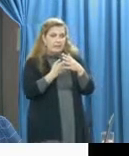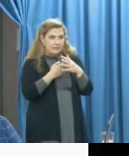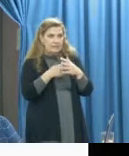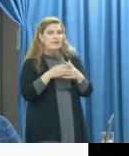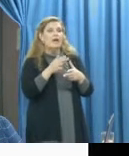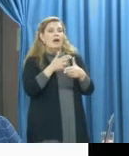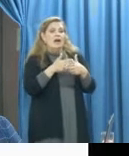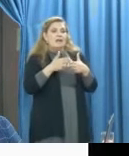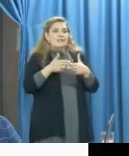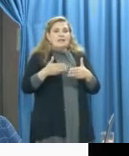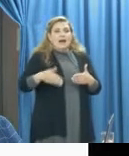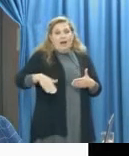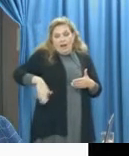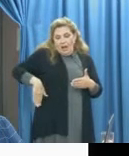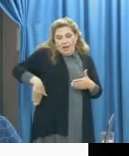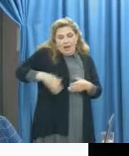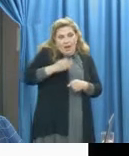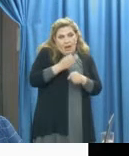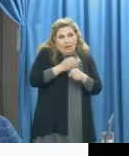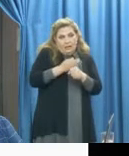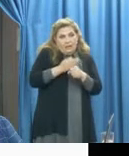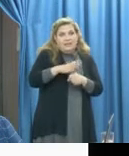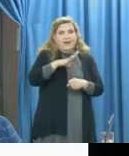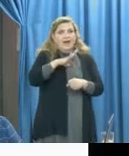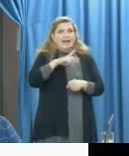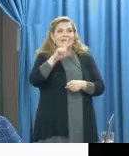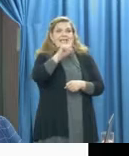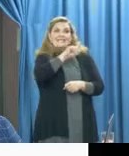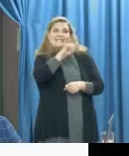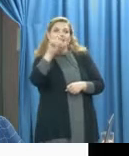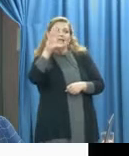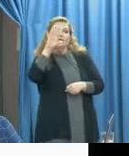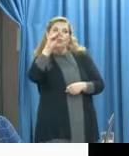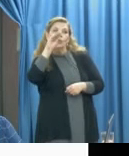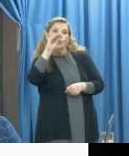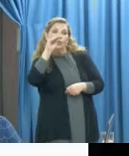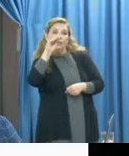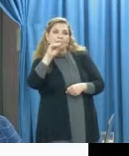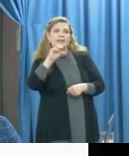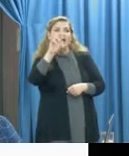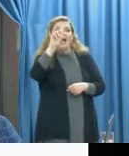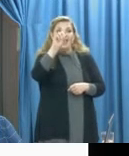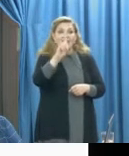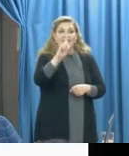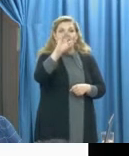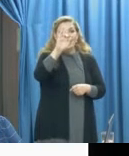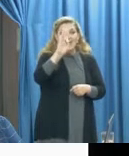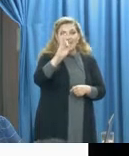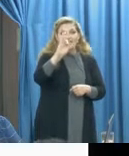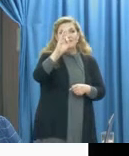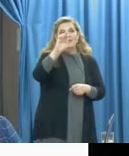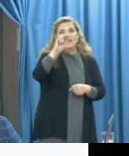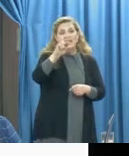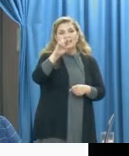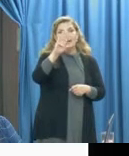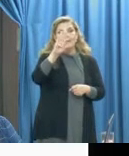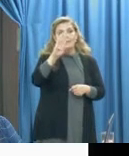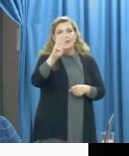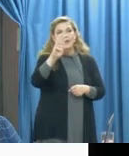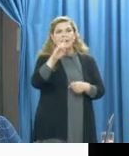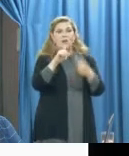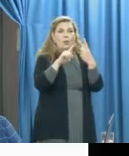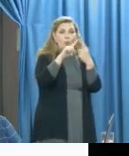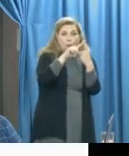hasta la fecha hay 190, hay DFNB1 hasta